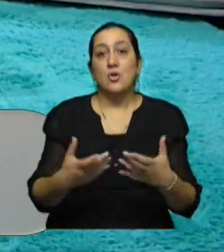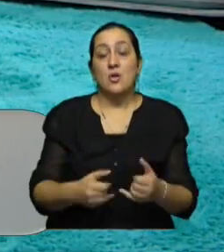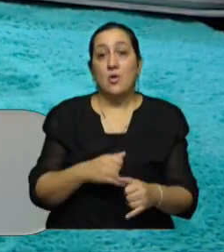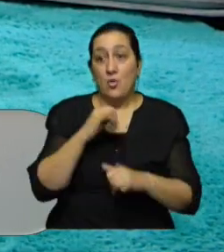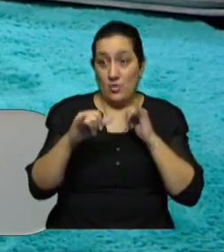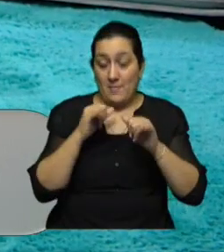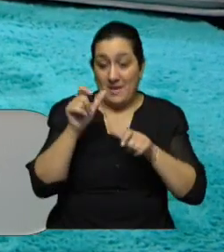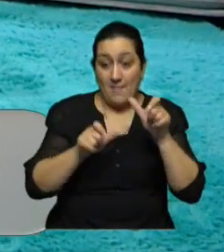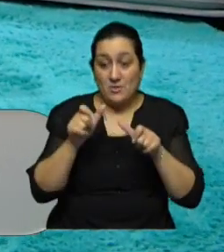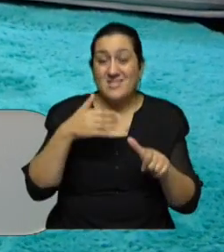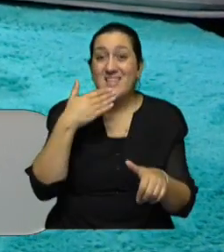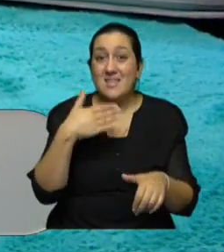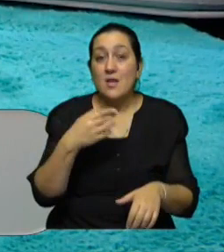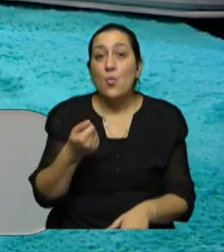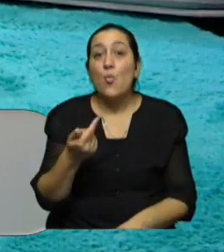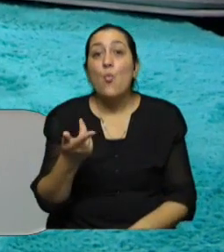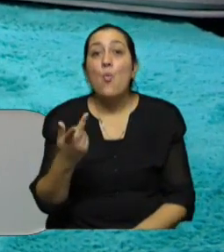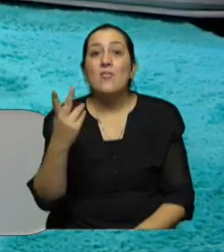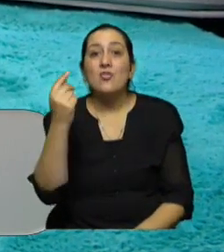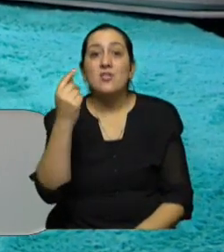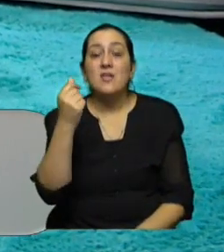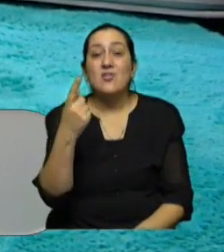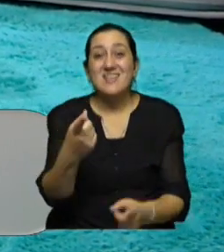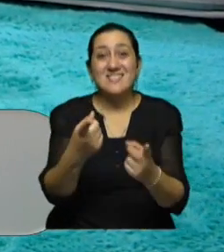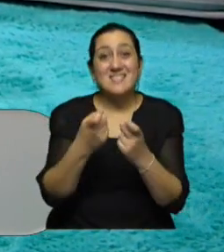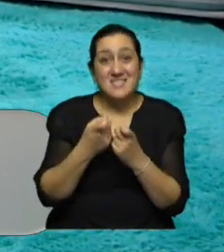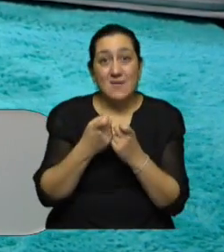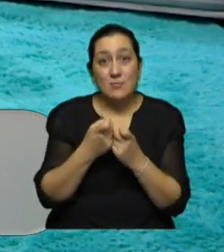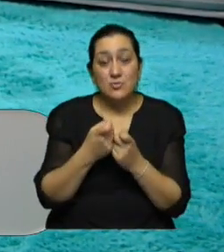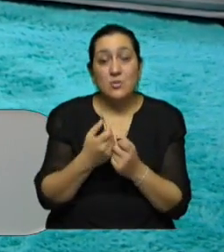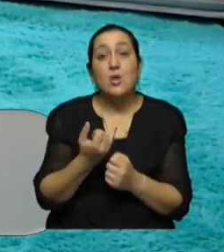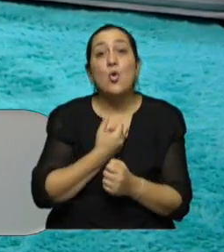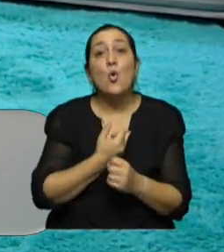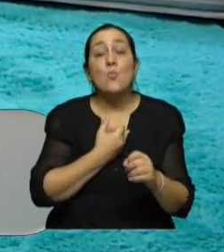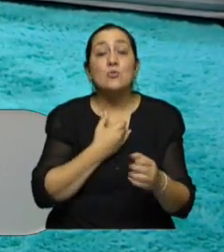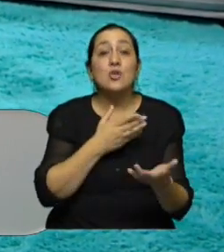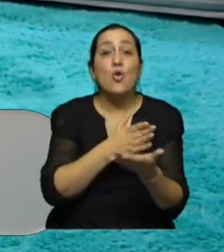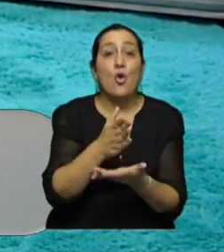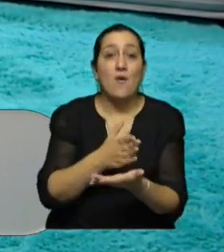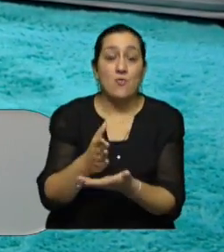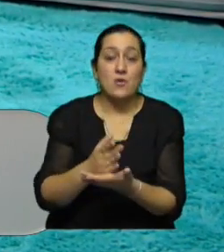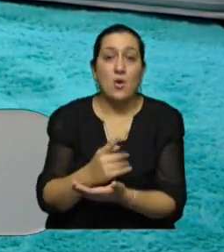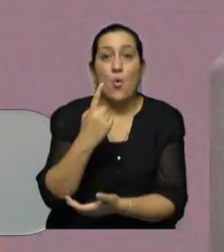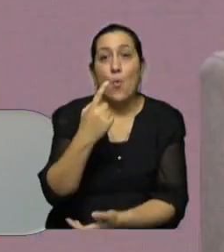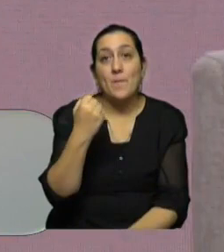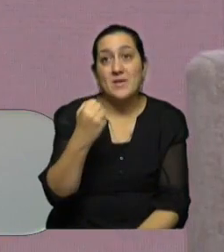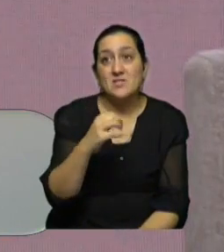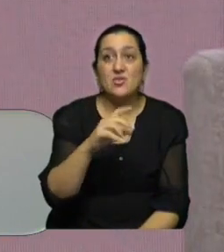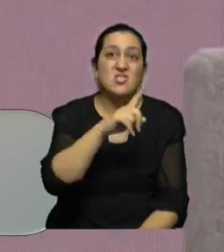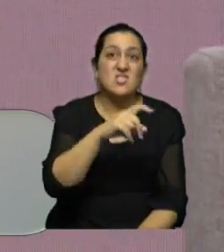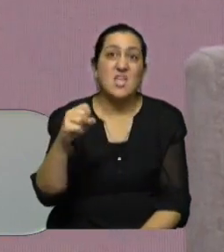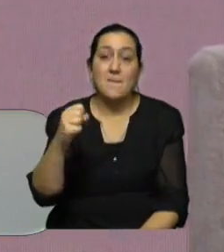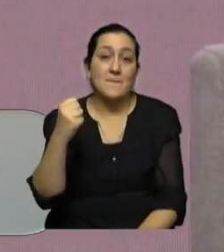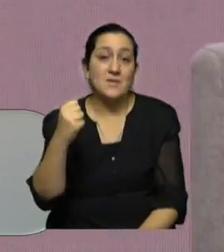mirando entienda. ¿Cuánta plata necesitamos juntar y a dónde podemos, a un peso, 10 pesos, 100 pesos, 1000